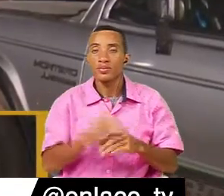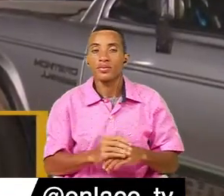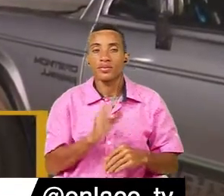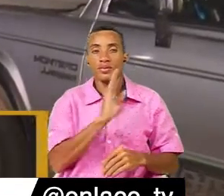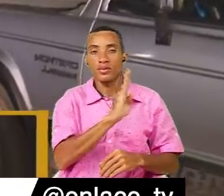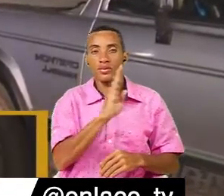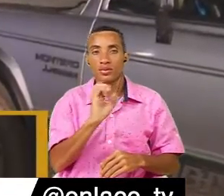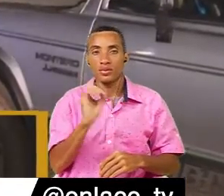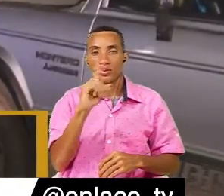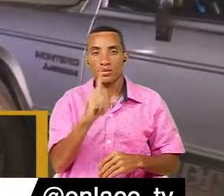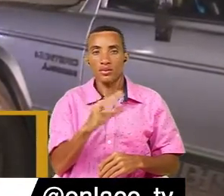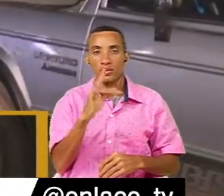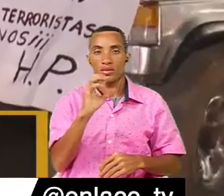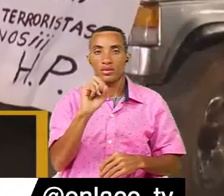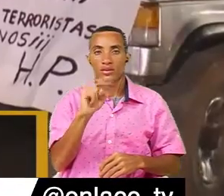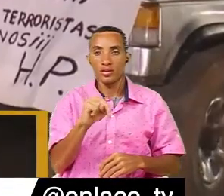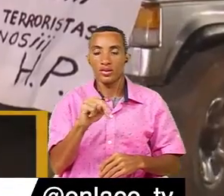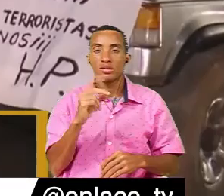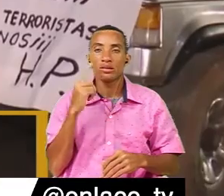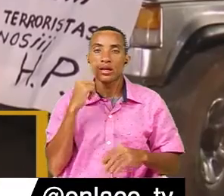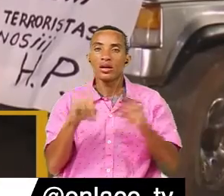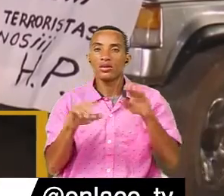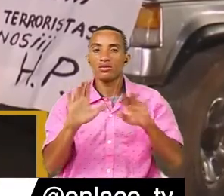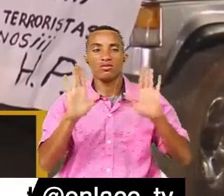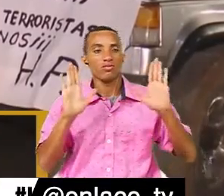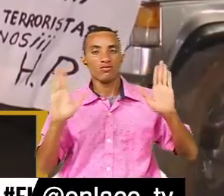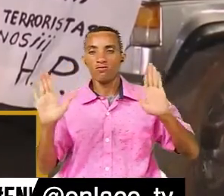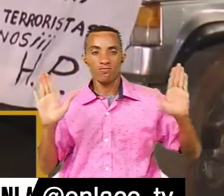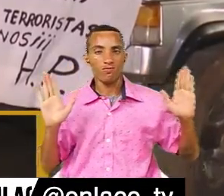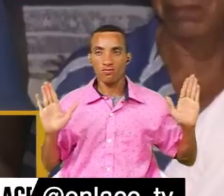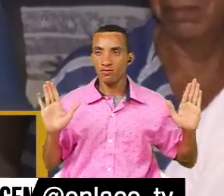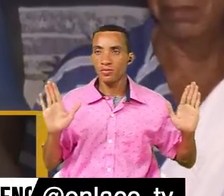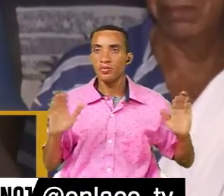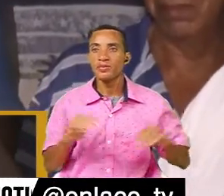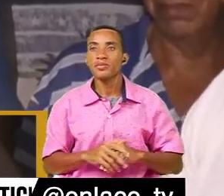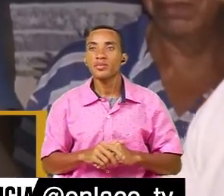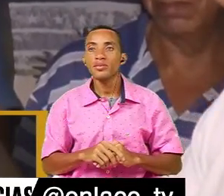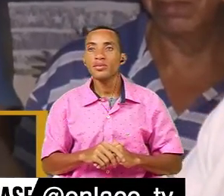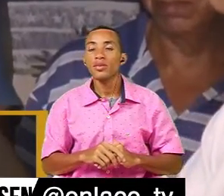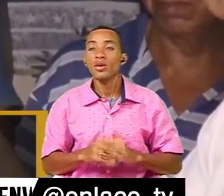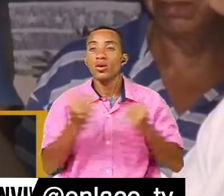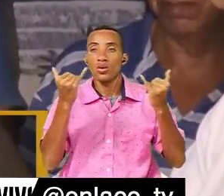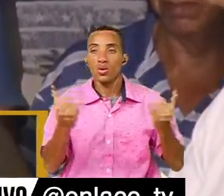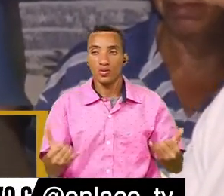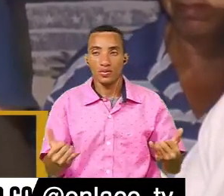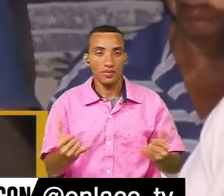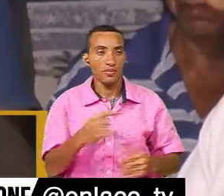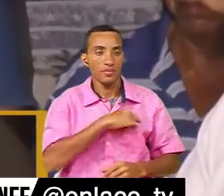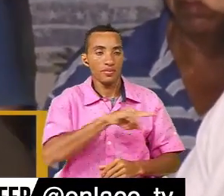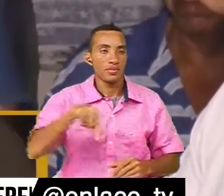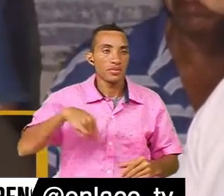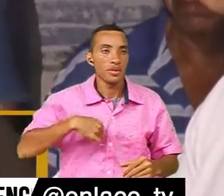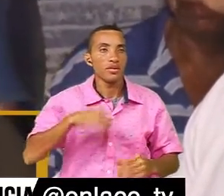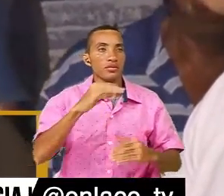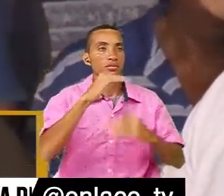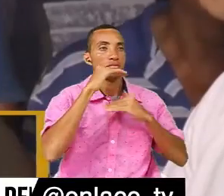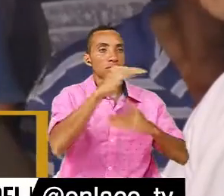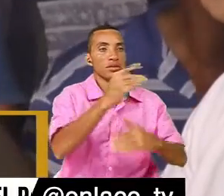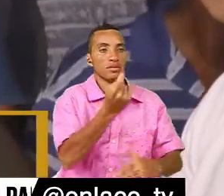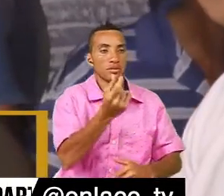el sector de los parqueaderos, realizaron bloqueos en la vía de manera intermitente. Que hoy en día nosotros, que nos ganamos un mínimo que es